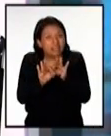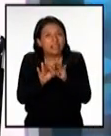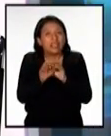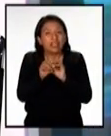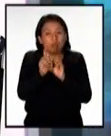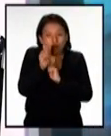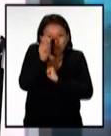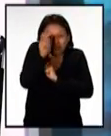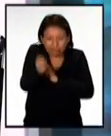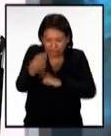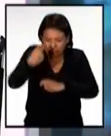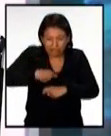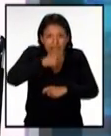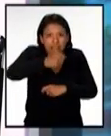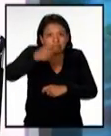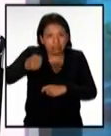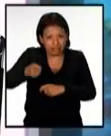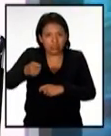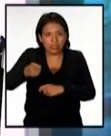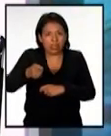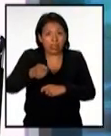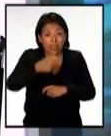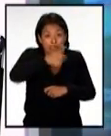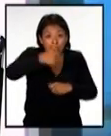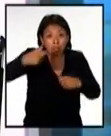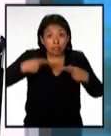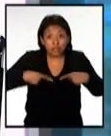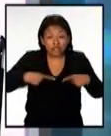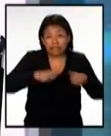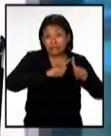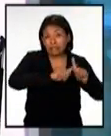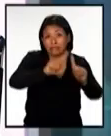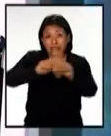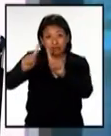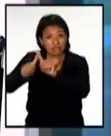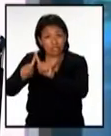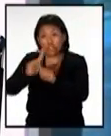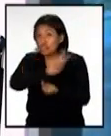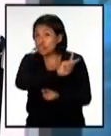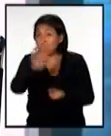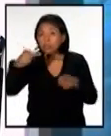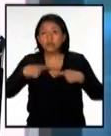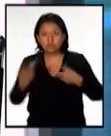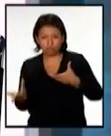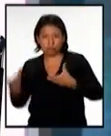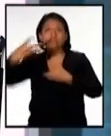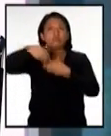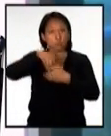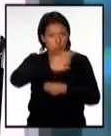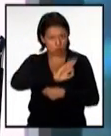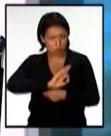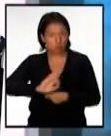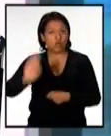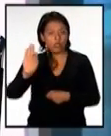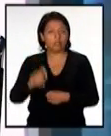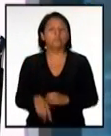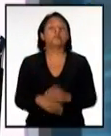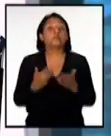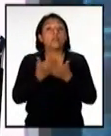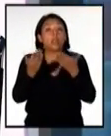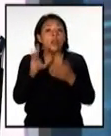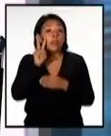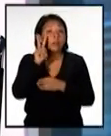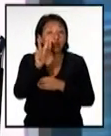que reconocer que esta sociedad es diversa y en esta sociedad cabemos todos. Ricardo, vamos ahora a ver la segunda parte de